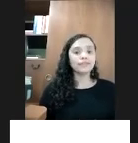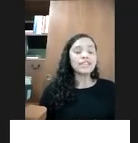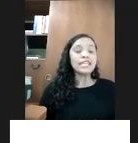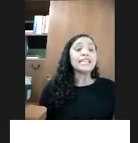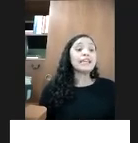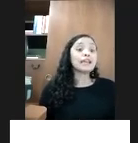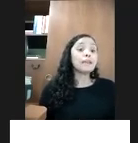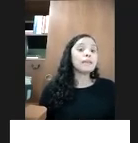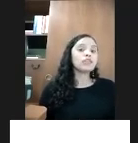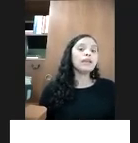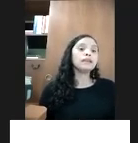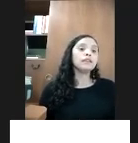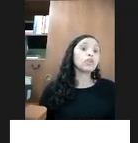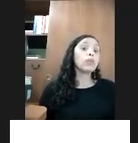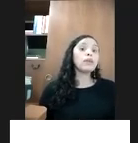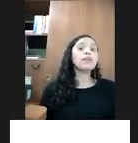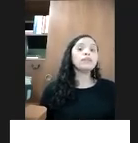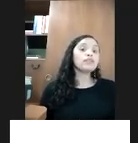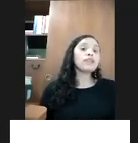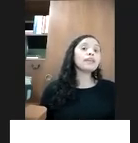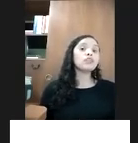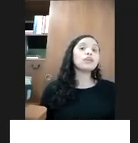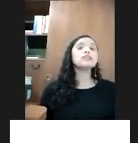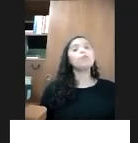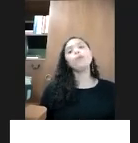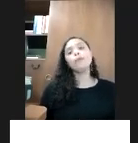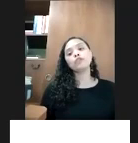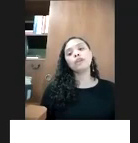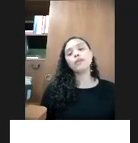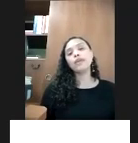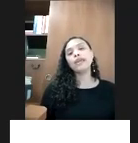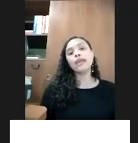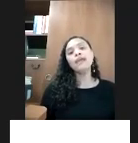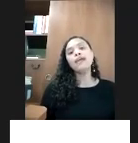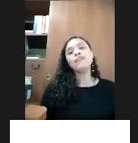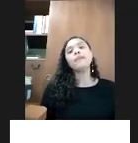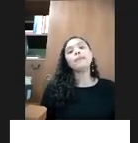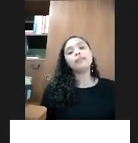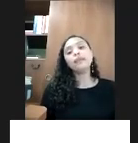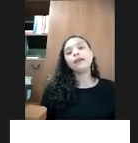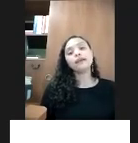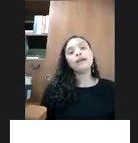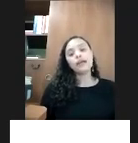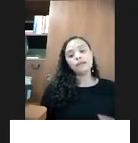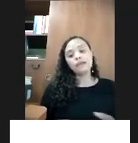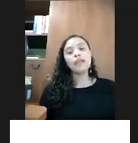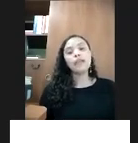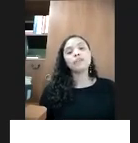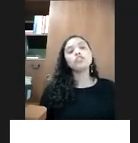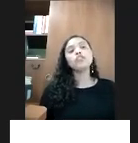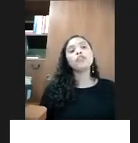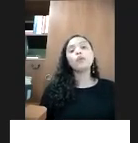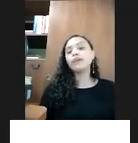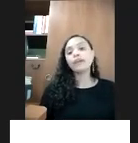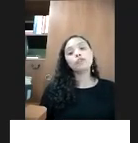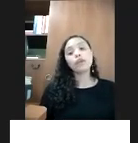país. Y en estas personas nosotros podíamos identificar que son ese grupo de personas mayores que dependían, además de la